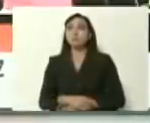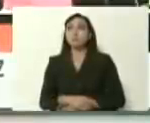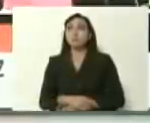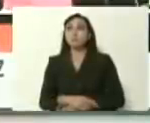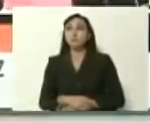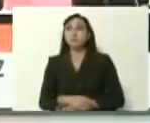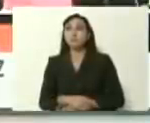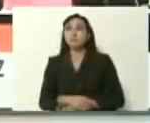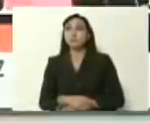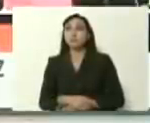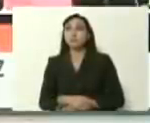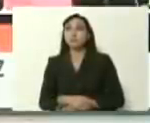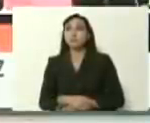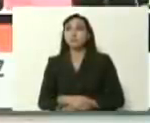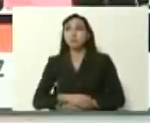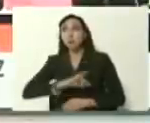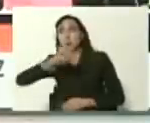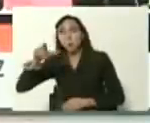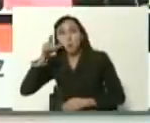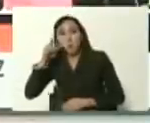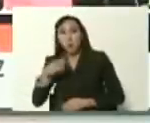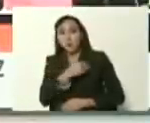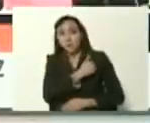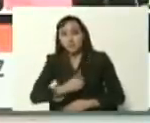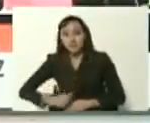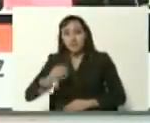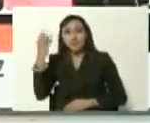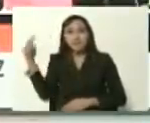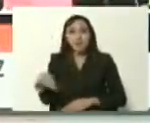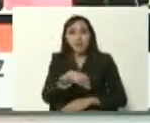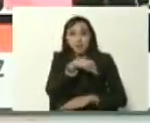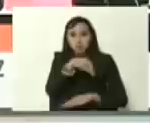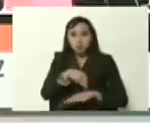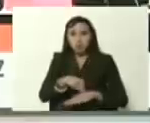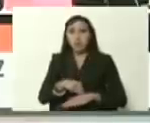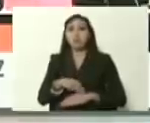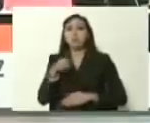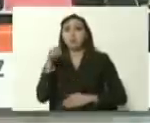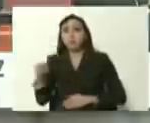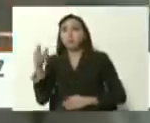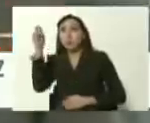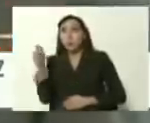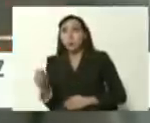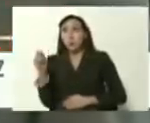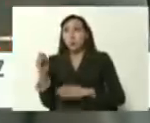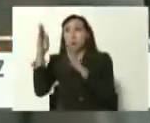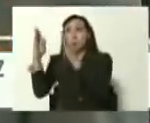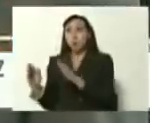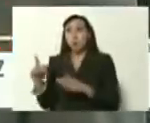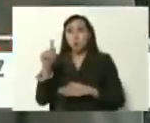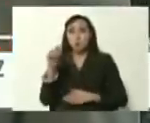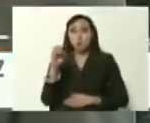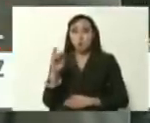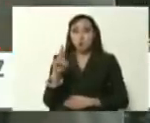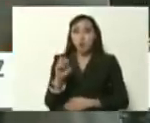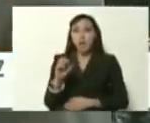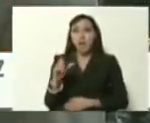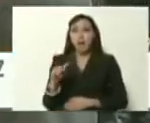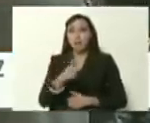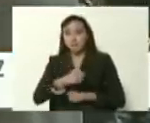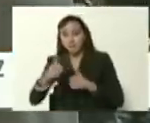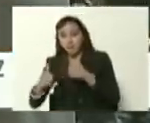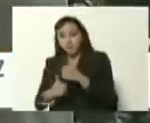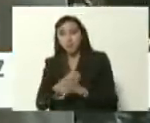Ciudadano doctor Jorge Rodríguez, presidente de la Asamblea Nacional. Ciudadano diputado Francisco Torrealba, vicepresidente de la Comisión para